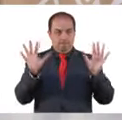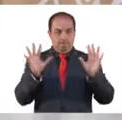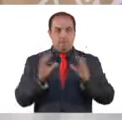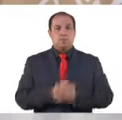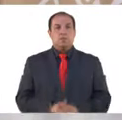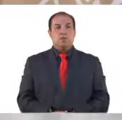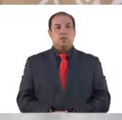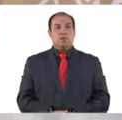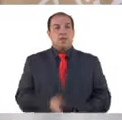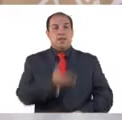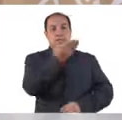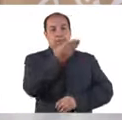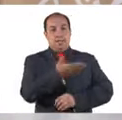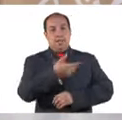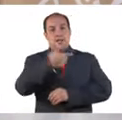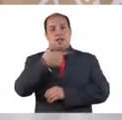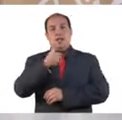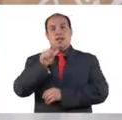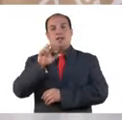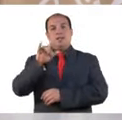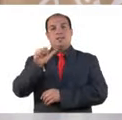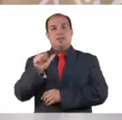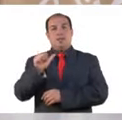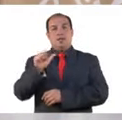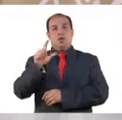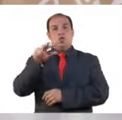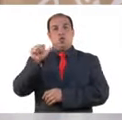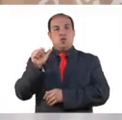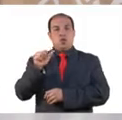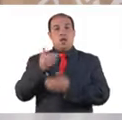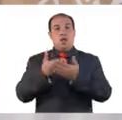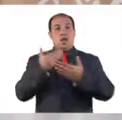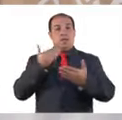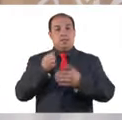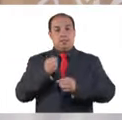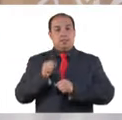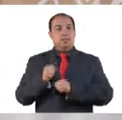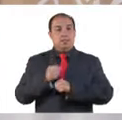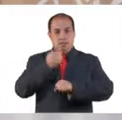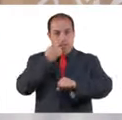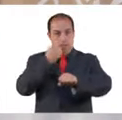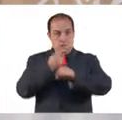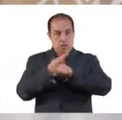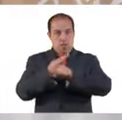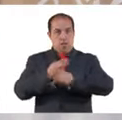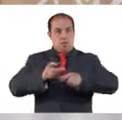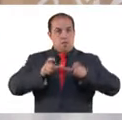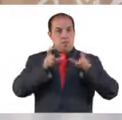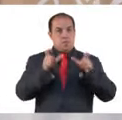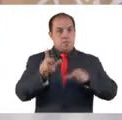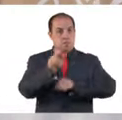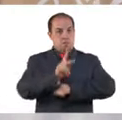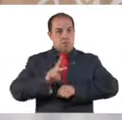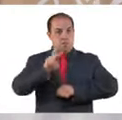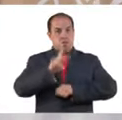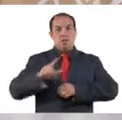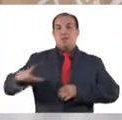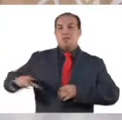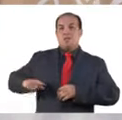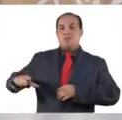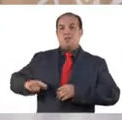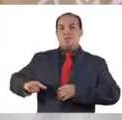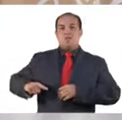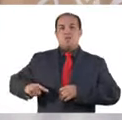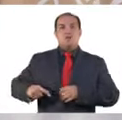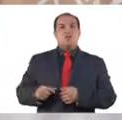O sea, García Luna, secretario de Seguridad Pública, de un gobierno que declaró la guerra contra el